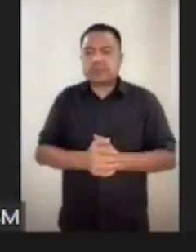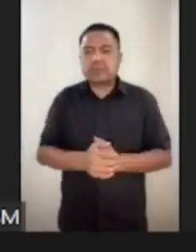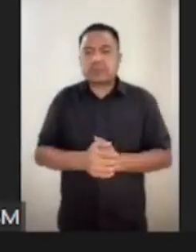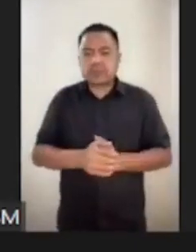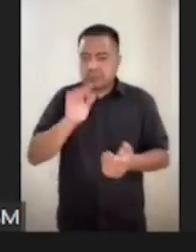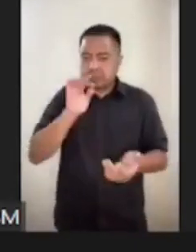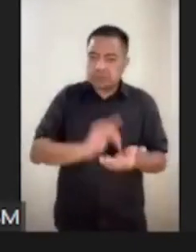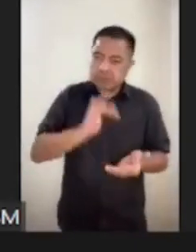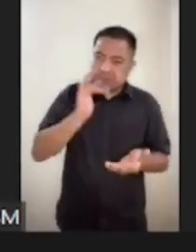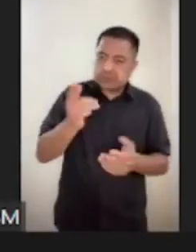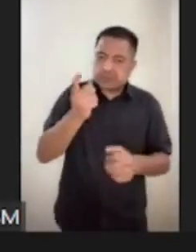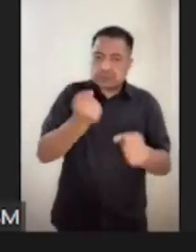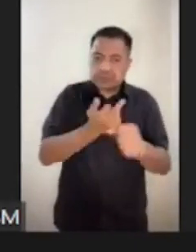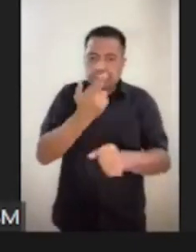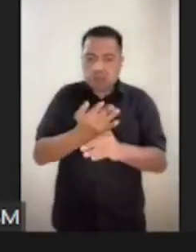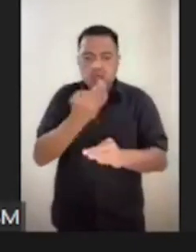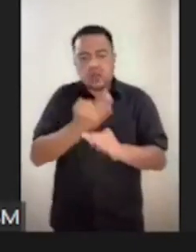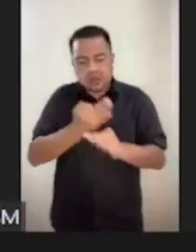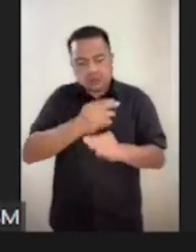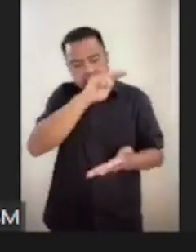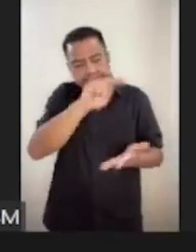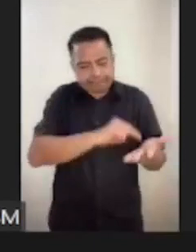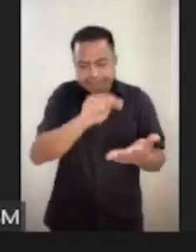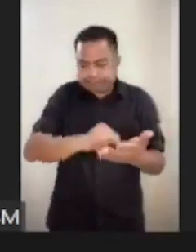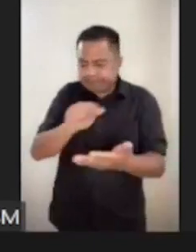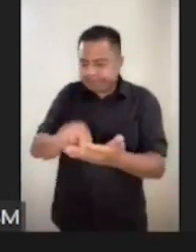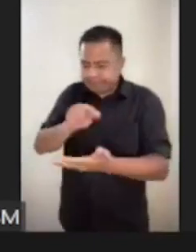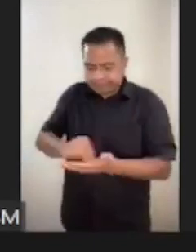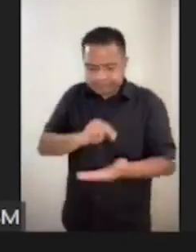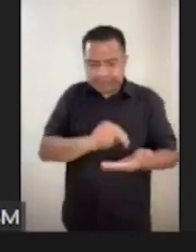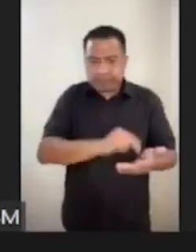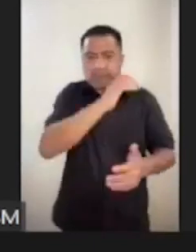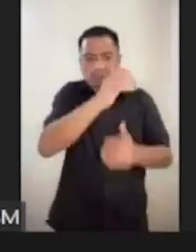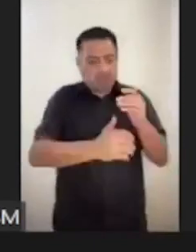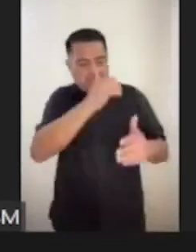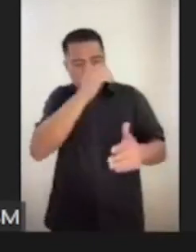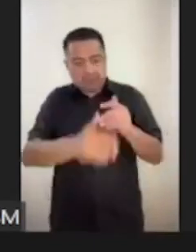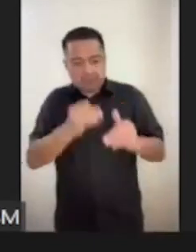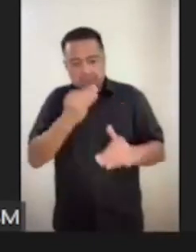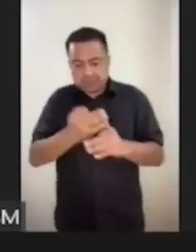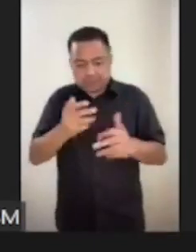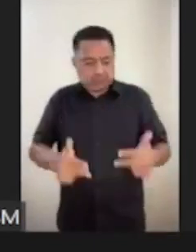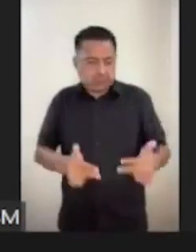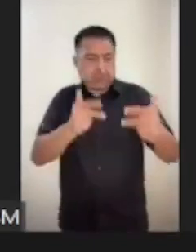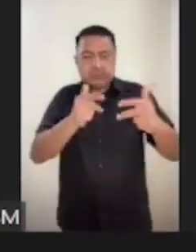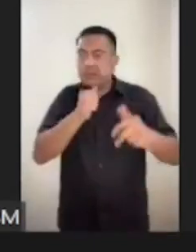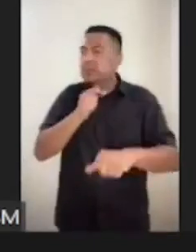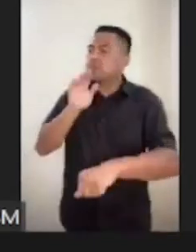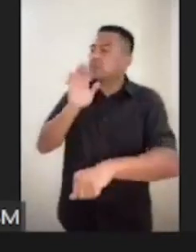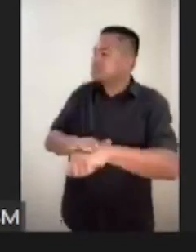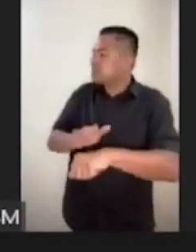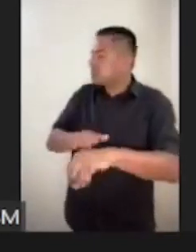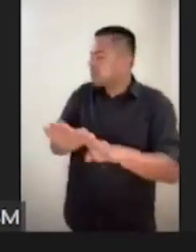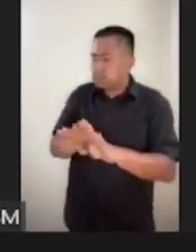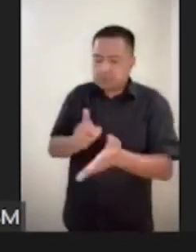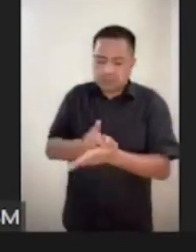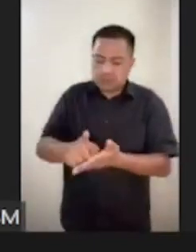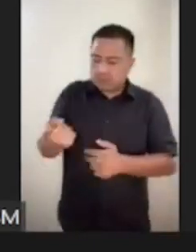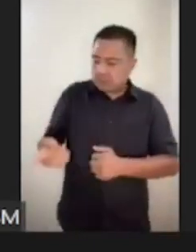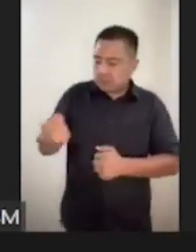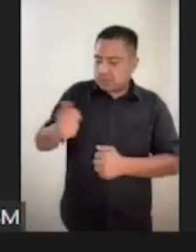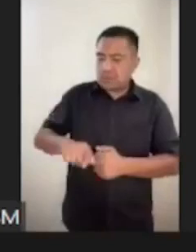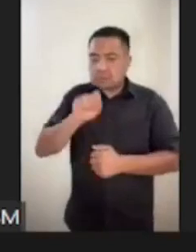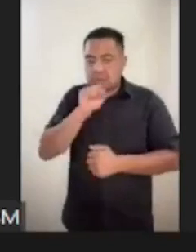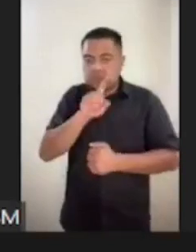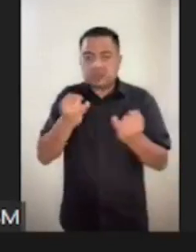Gracias, secretario. Sírvase recabar las firmas a la conclusión de la presente sesión y en consecuencia notificarla como en derecho corresponde.